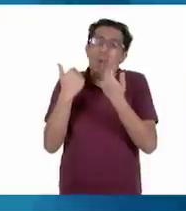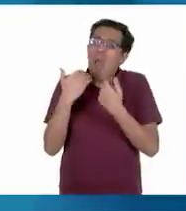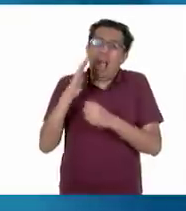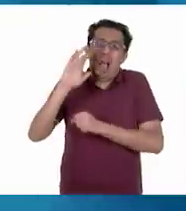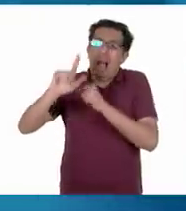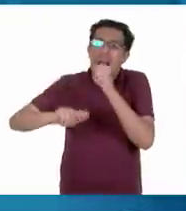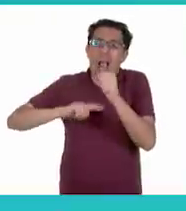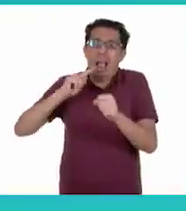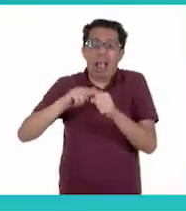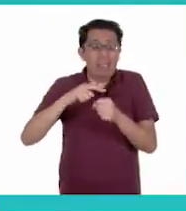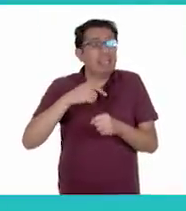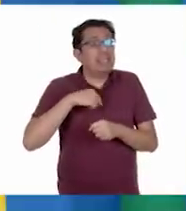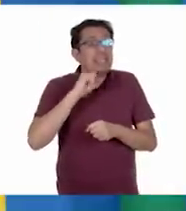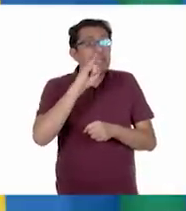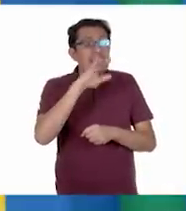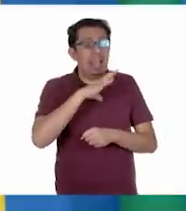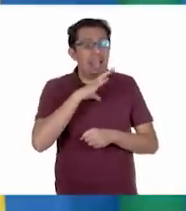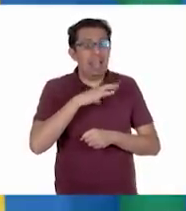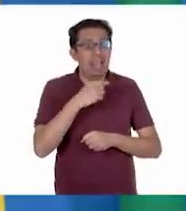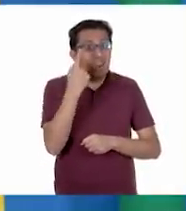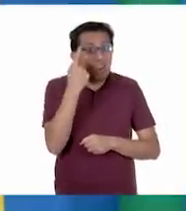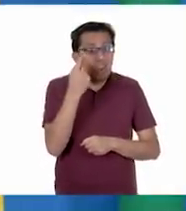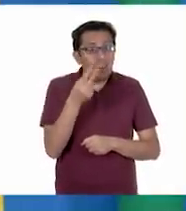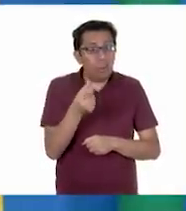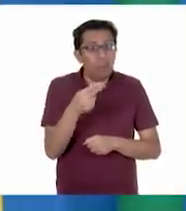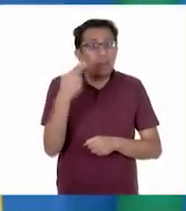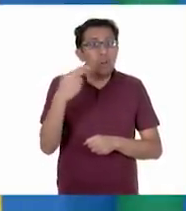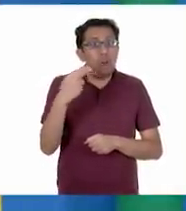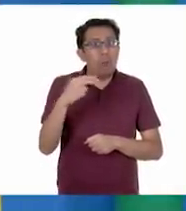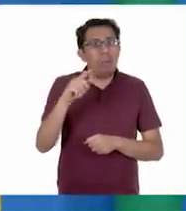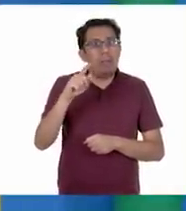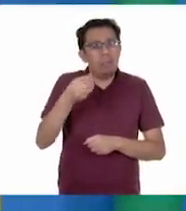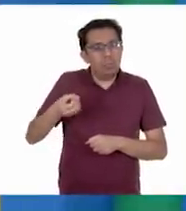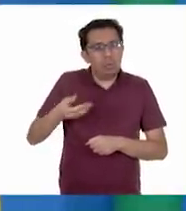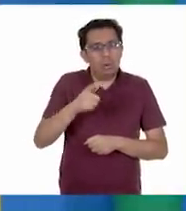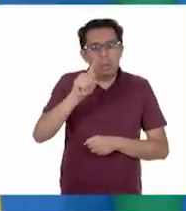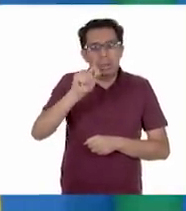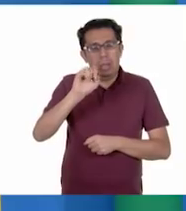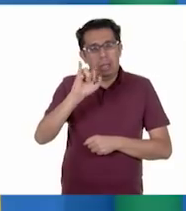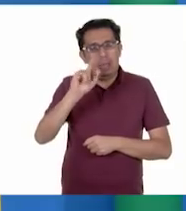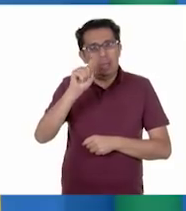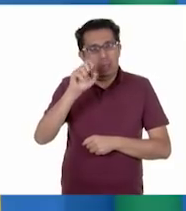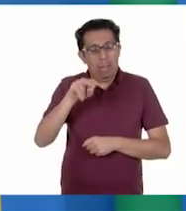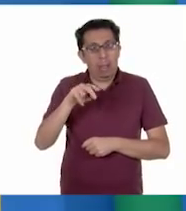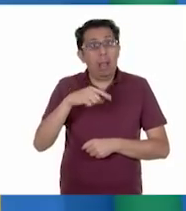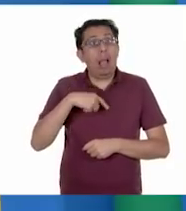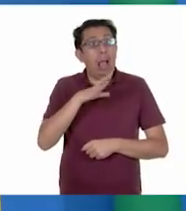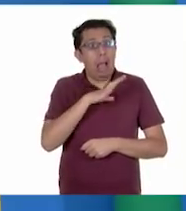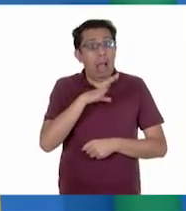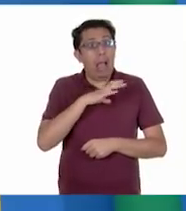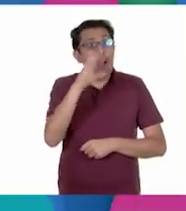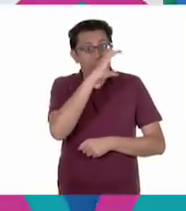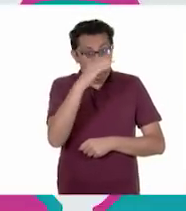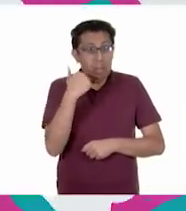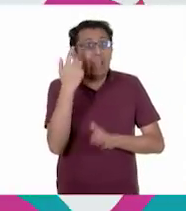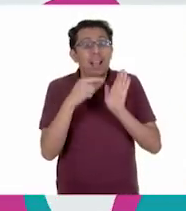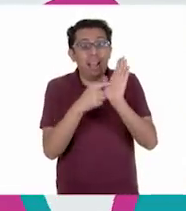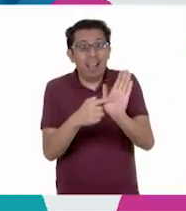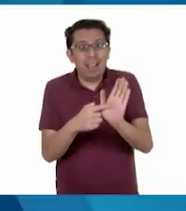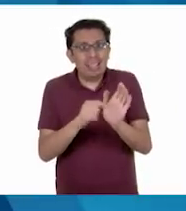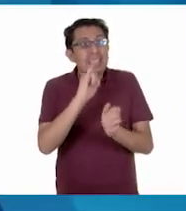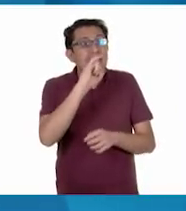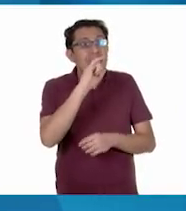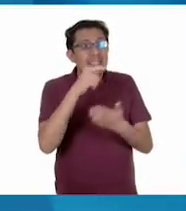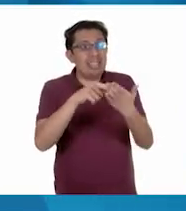mascotas. Yo sí tengo uno y se llama Titán. Sí, y también tengo una foto, ¿la quieren ver? Sí, por supuesto. Miren.